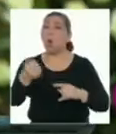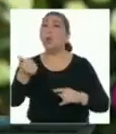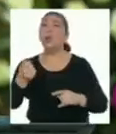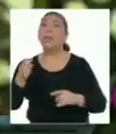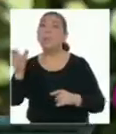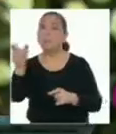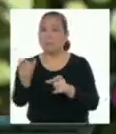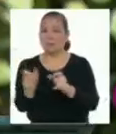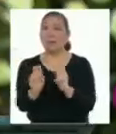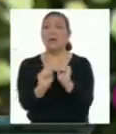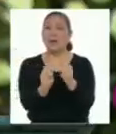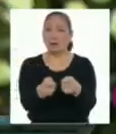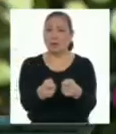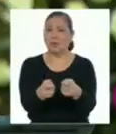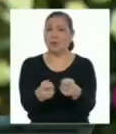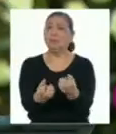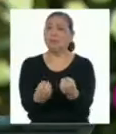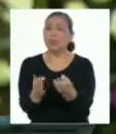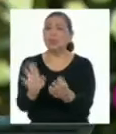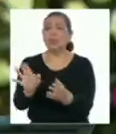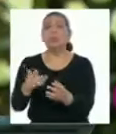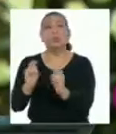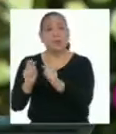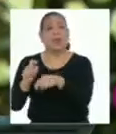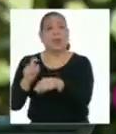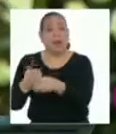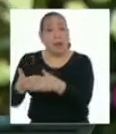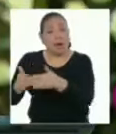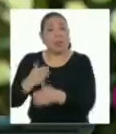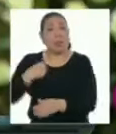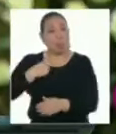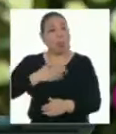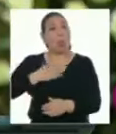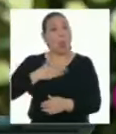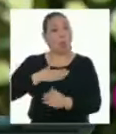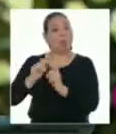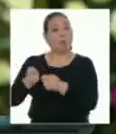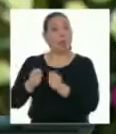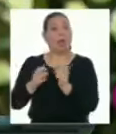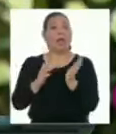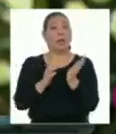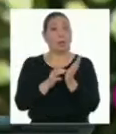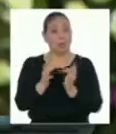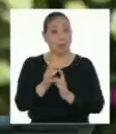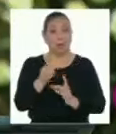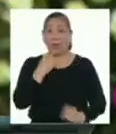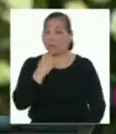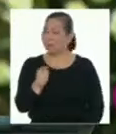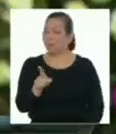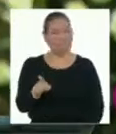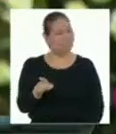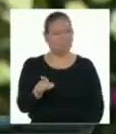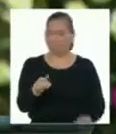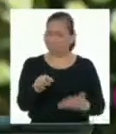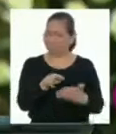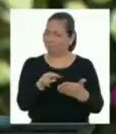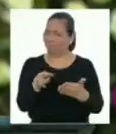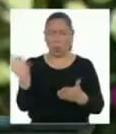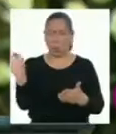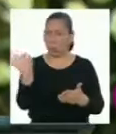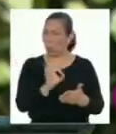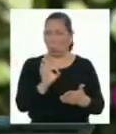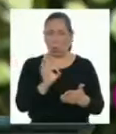viñadores que le entreguen los frutos a su tiempo. Y Jesús les dice: ¿no han leído